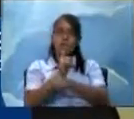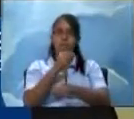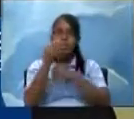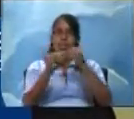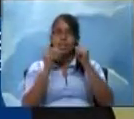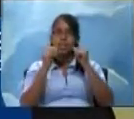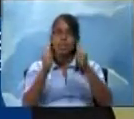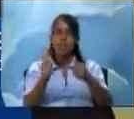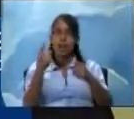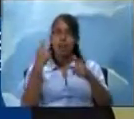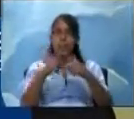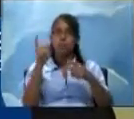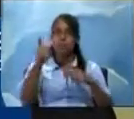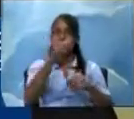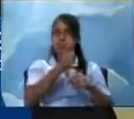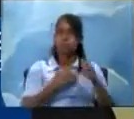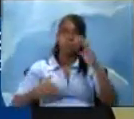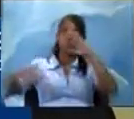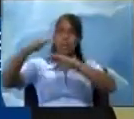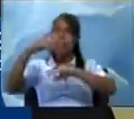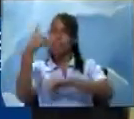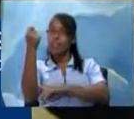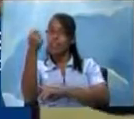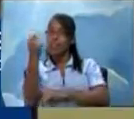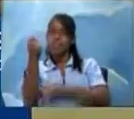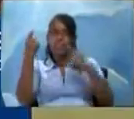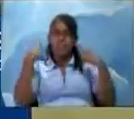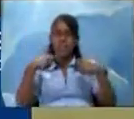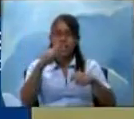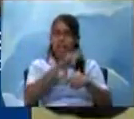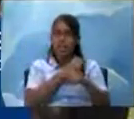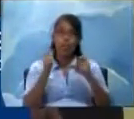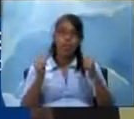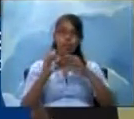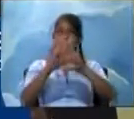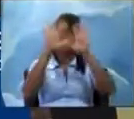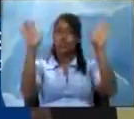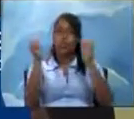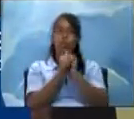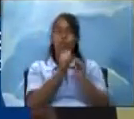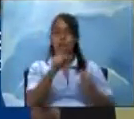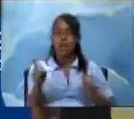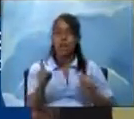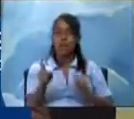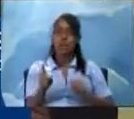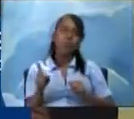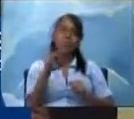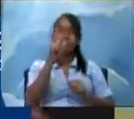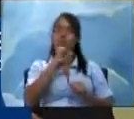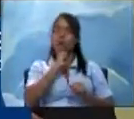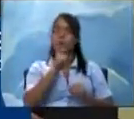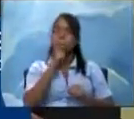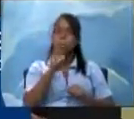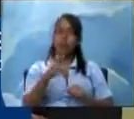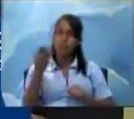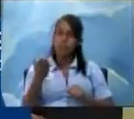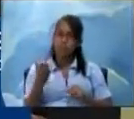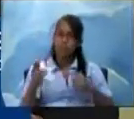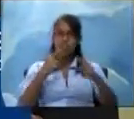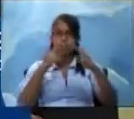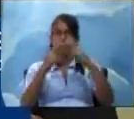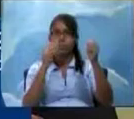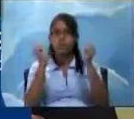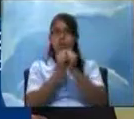le hace el bien a las personas de la alta sociedad, tratando de congraciarse con ellos, no es malo que usted